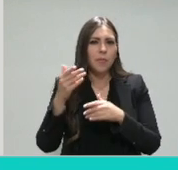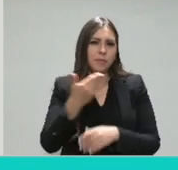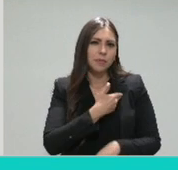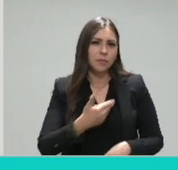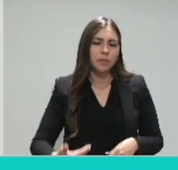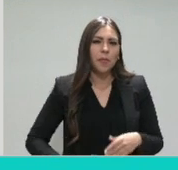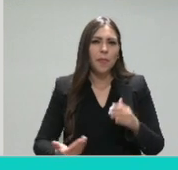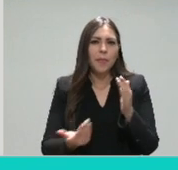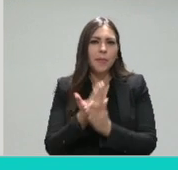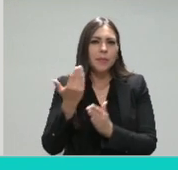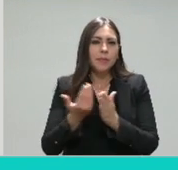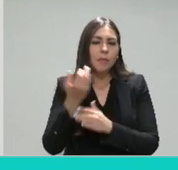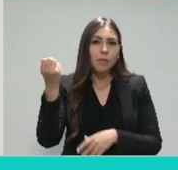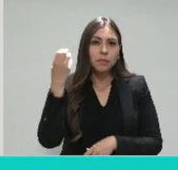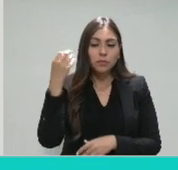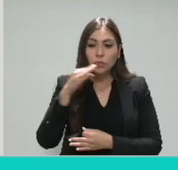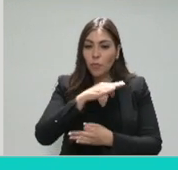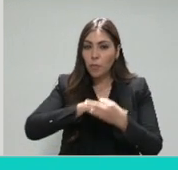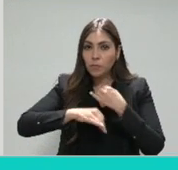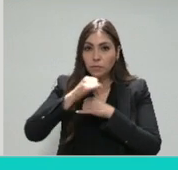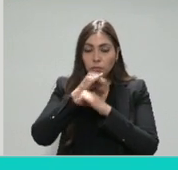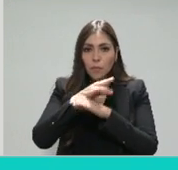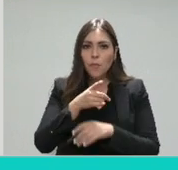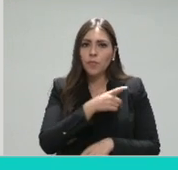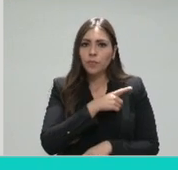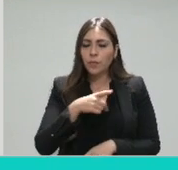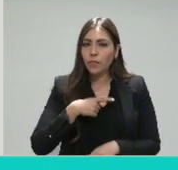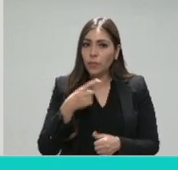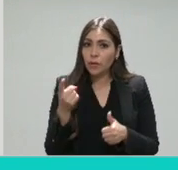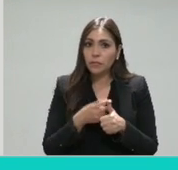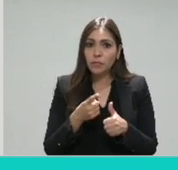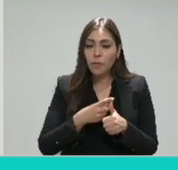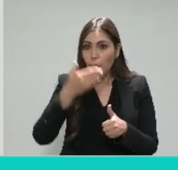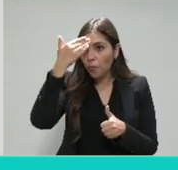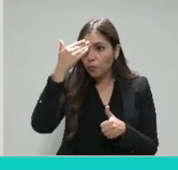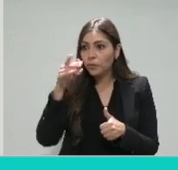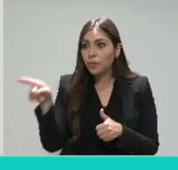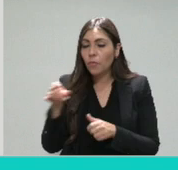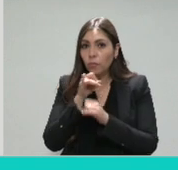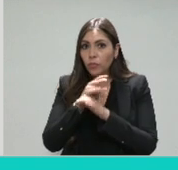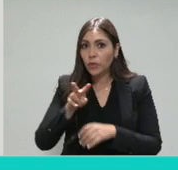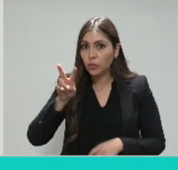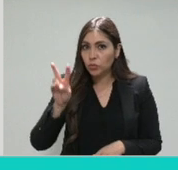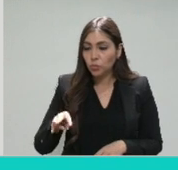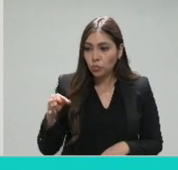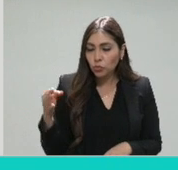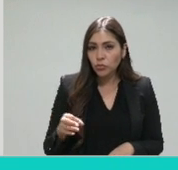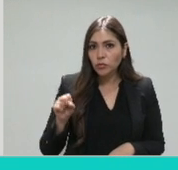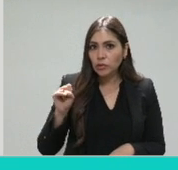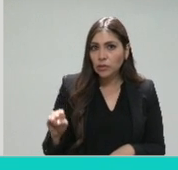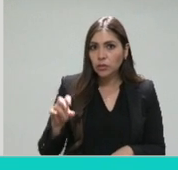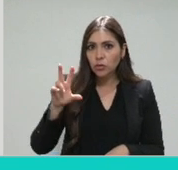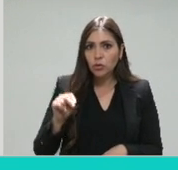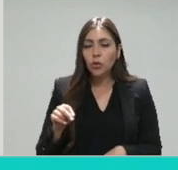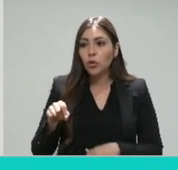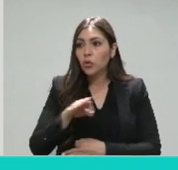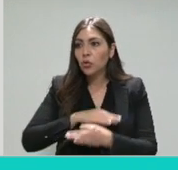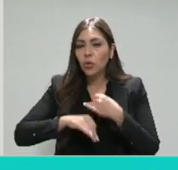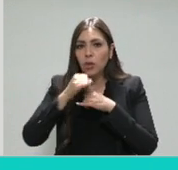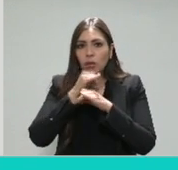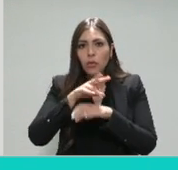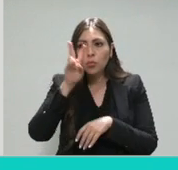presidente de la República, debe atender al principio de verificabilidad, es decir, que la información se pueda